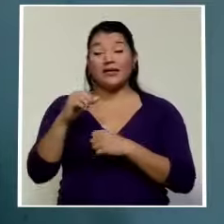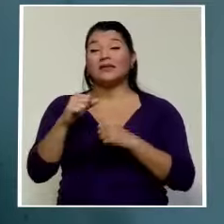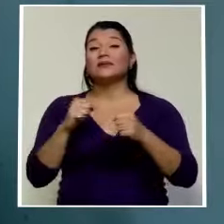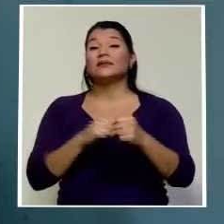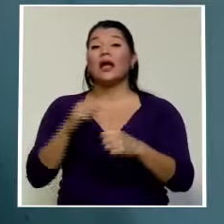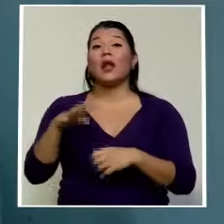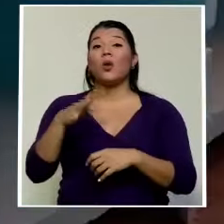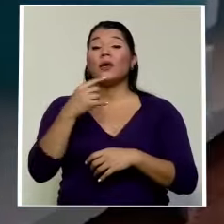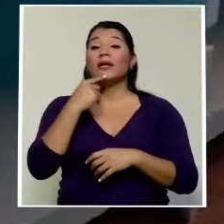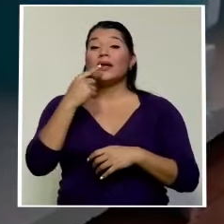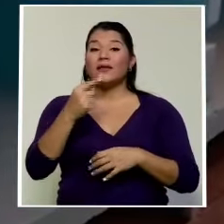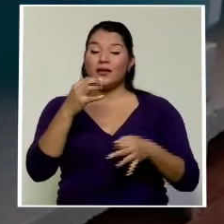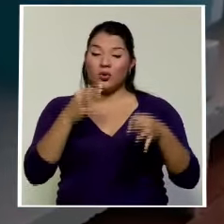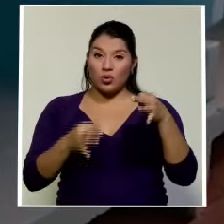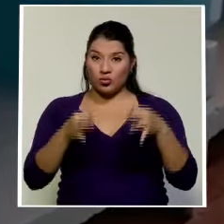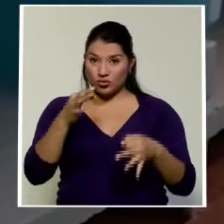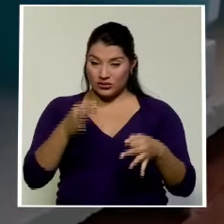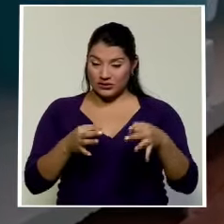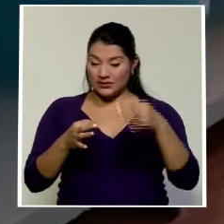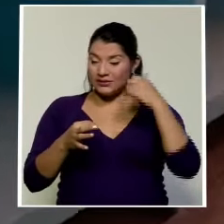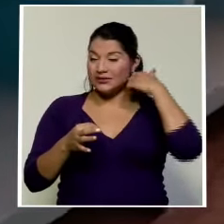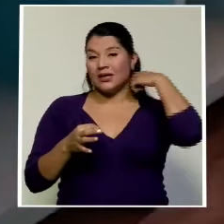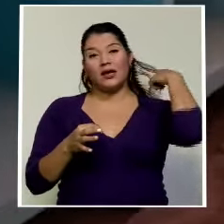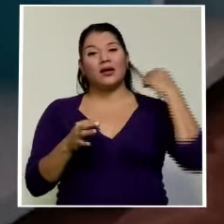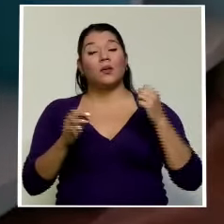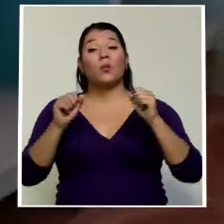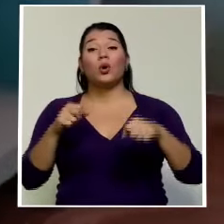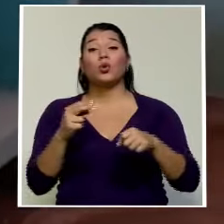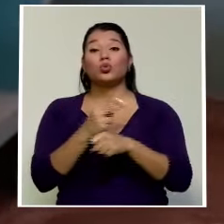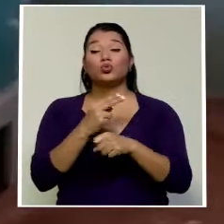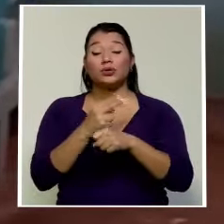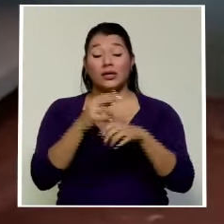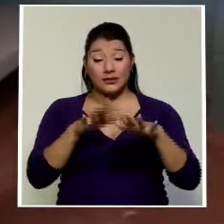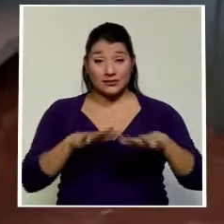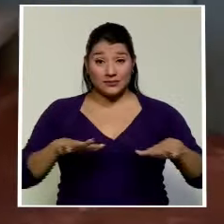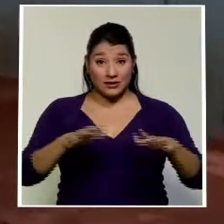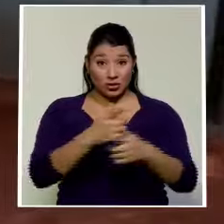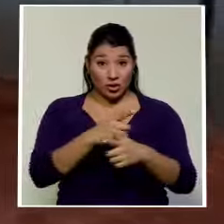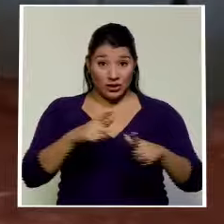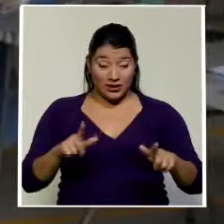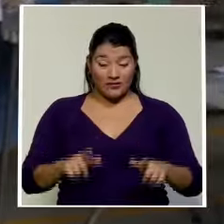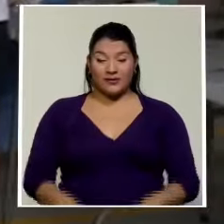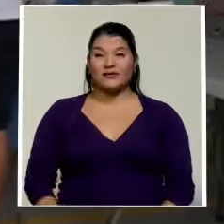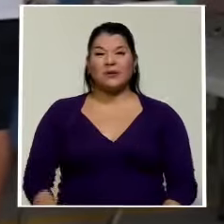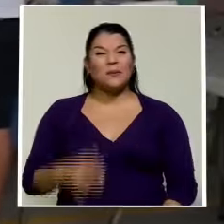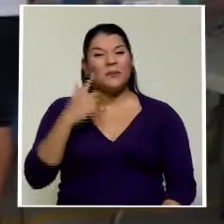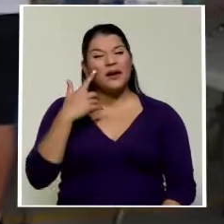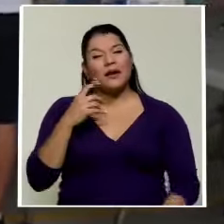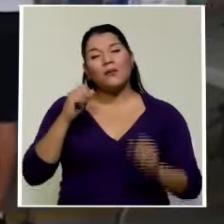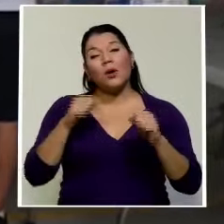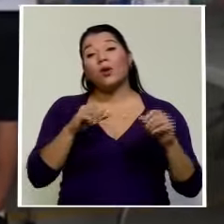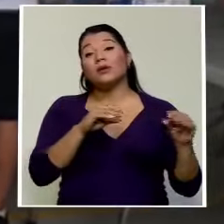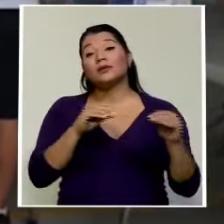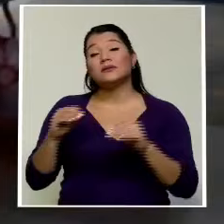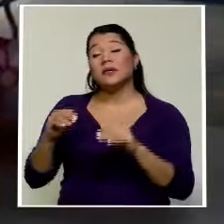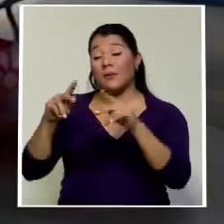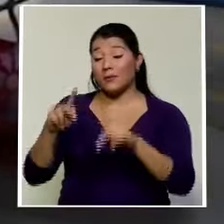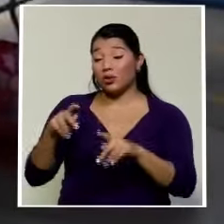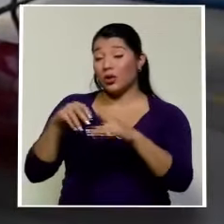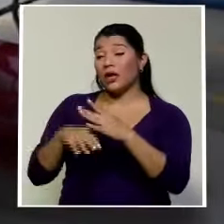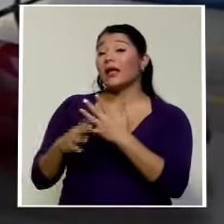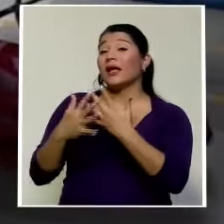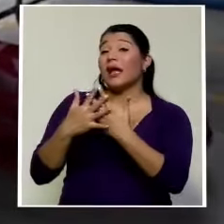ordenó a Justicia, como medida extraordinaria y temporal, utilizar los espacios disponibles en ese centro para trasladar a los privados de libertad